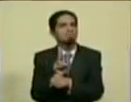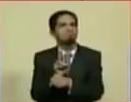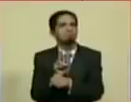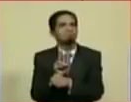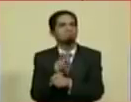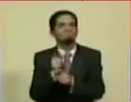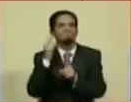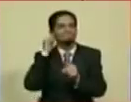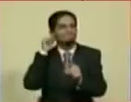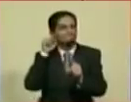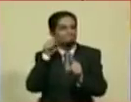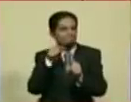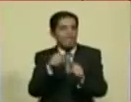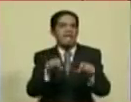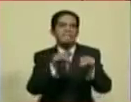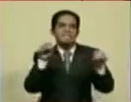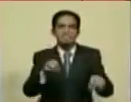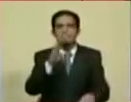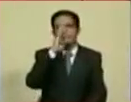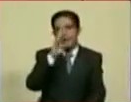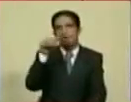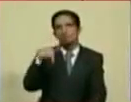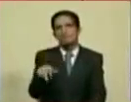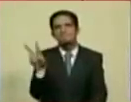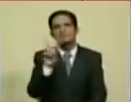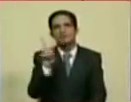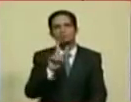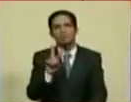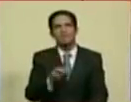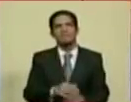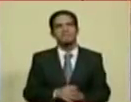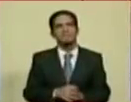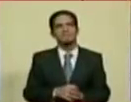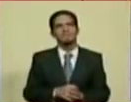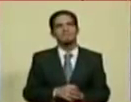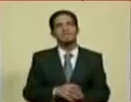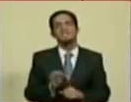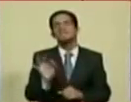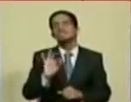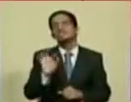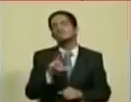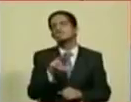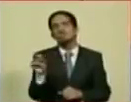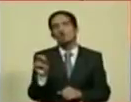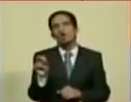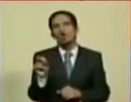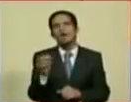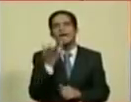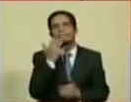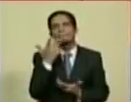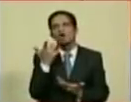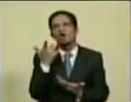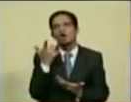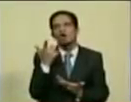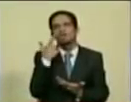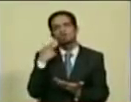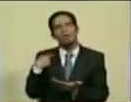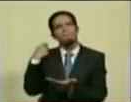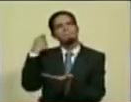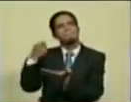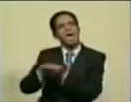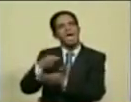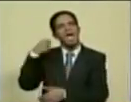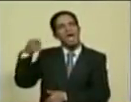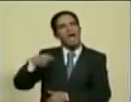¿verdad?, por el sistema bancario. Y no que un crédito comercial termine siendo o